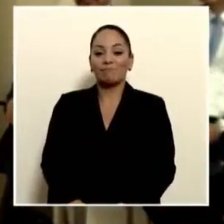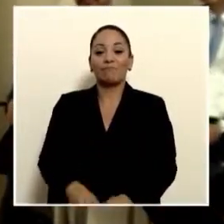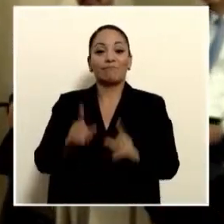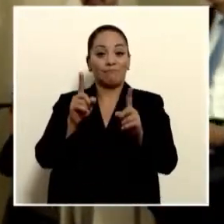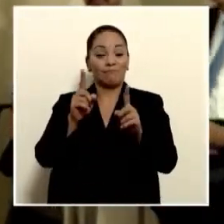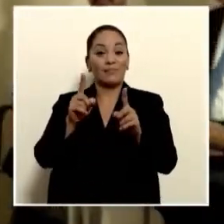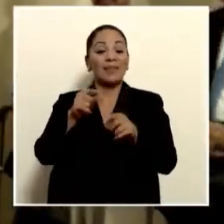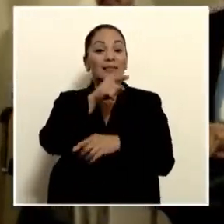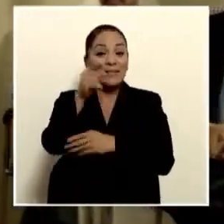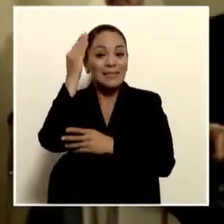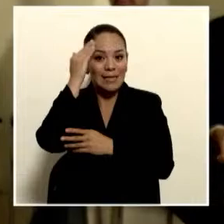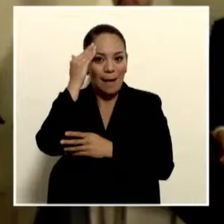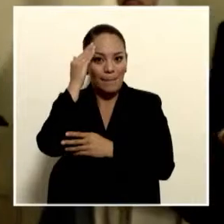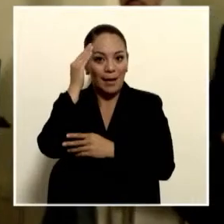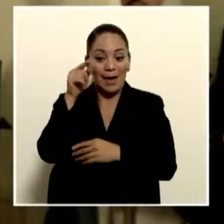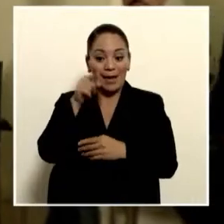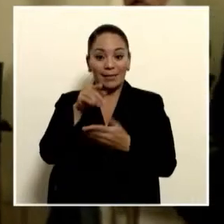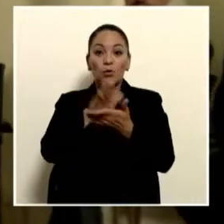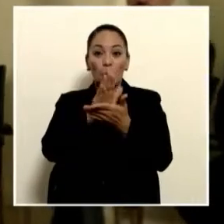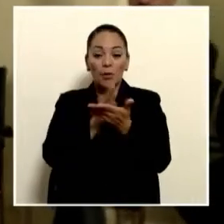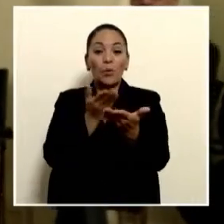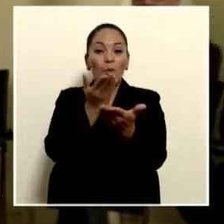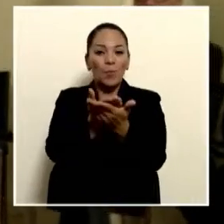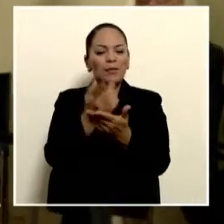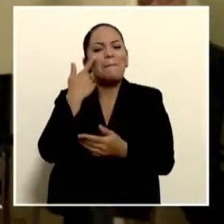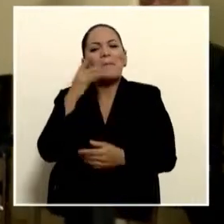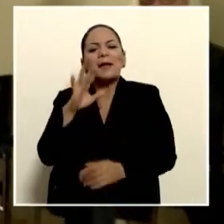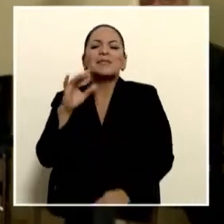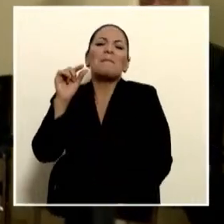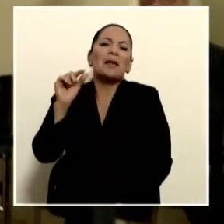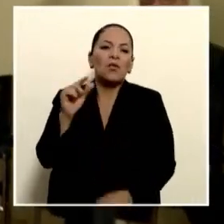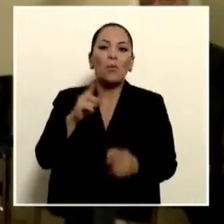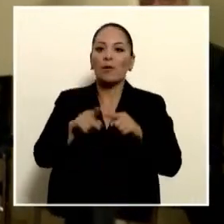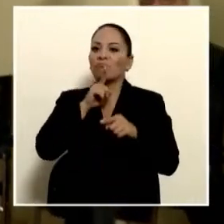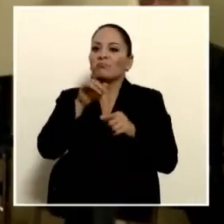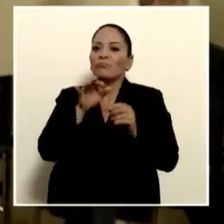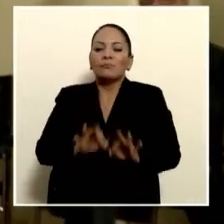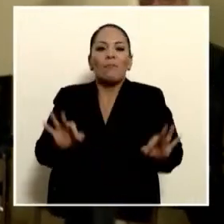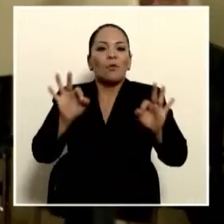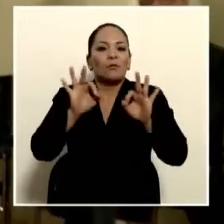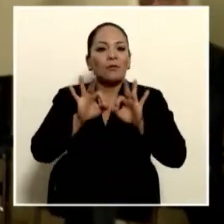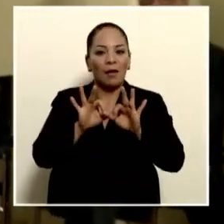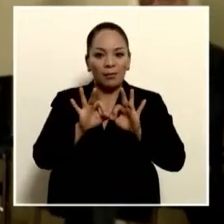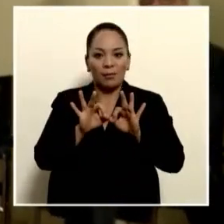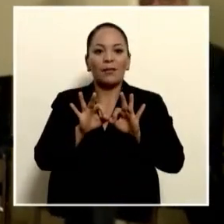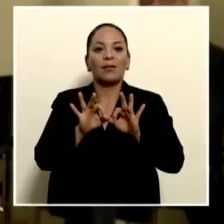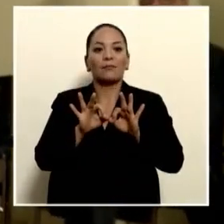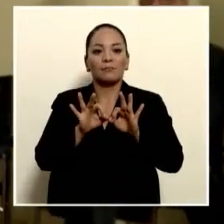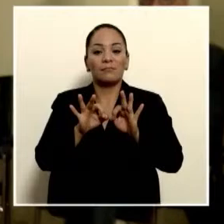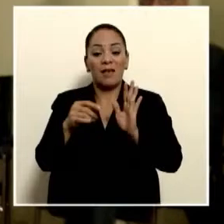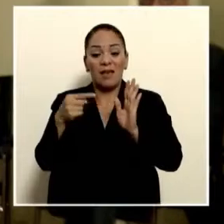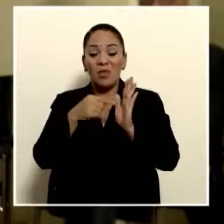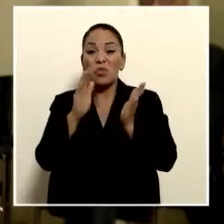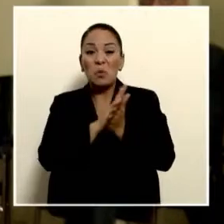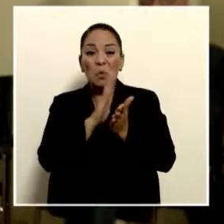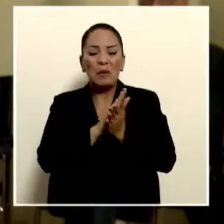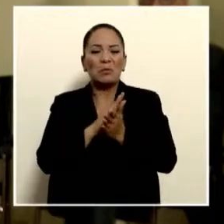Sépanlo que esta propuesta, que parece chiquitica, pero que es tan importante, también llevaba